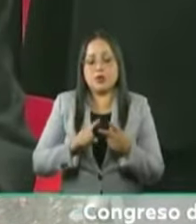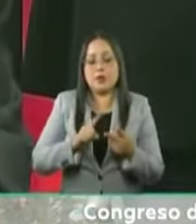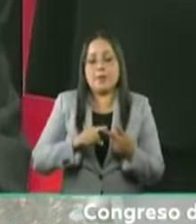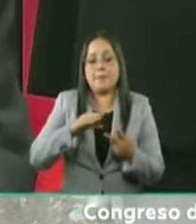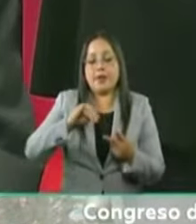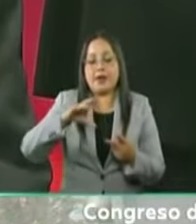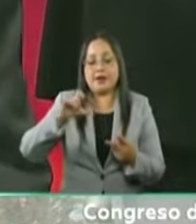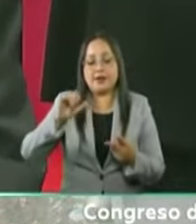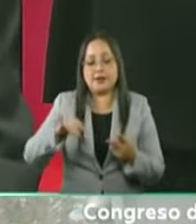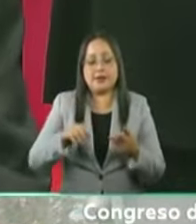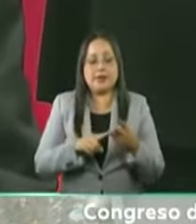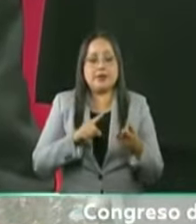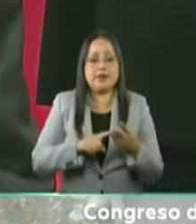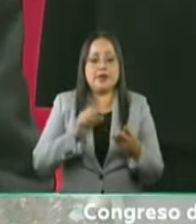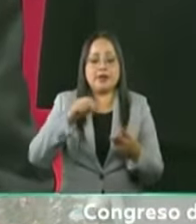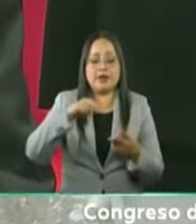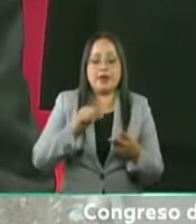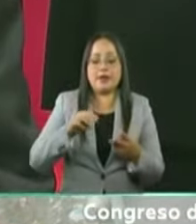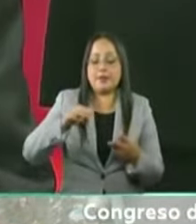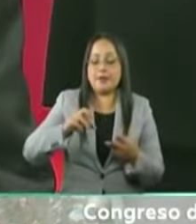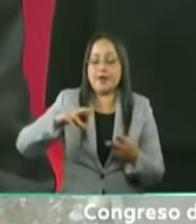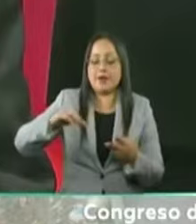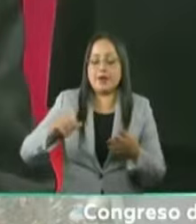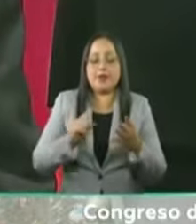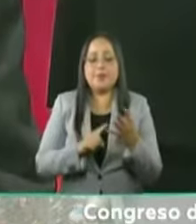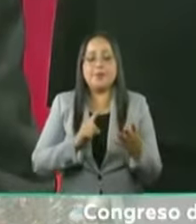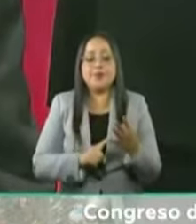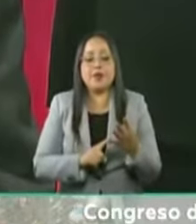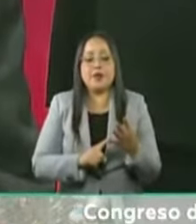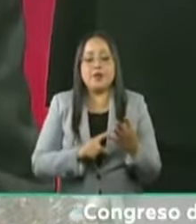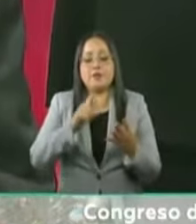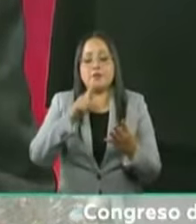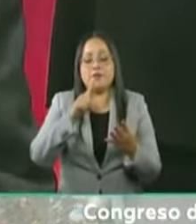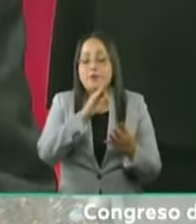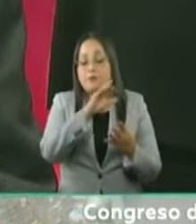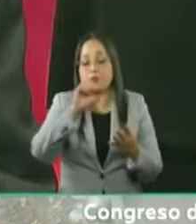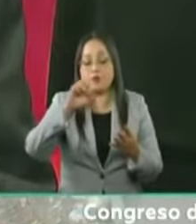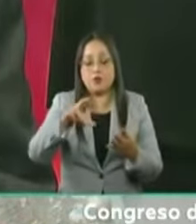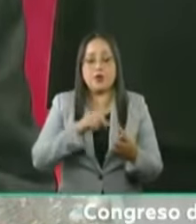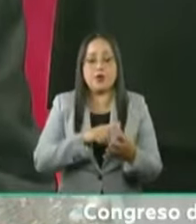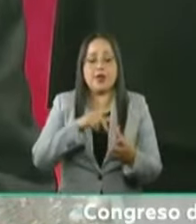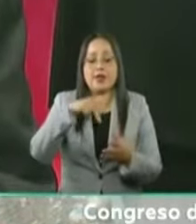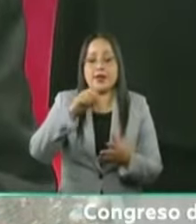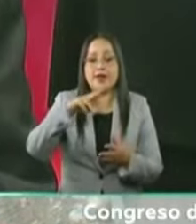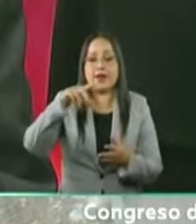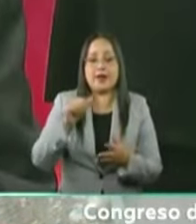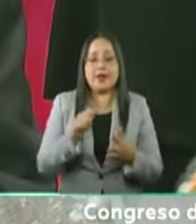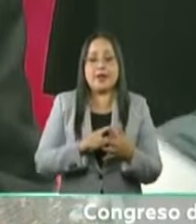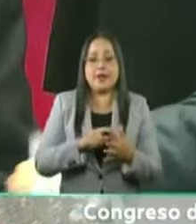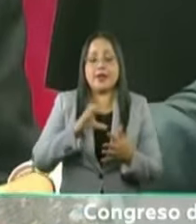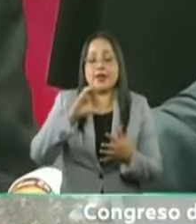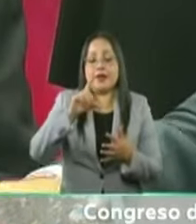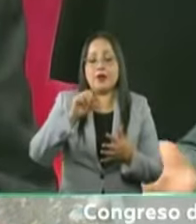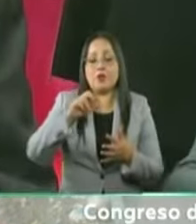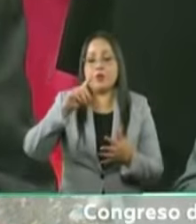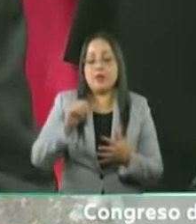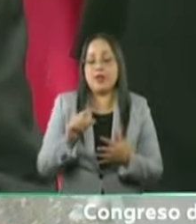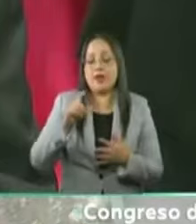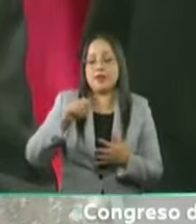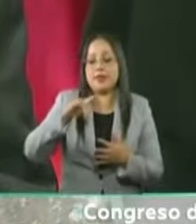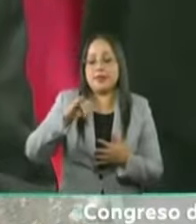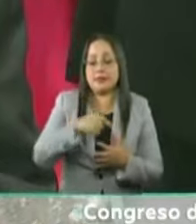un ícono, un personaje, una figura importantísima de la izquierda mexicana, Gaby, a lo que dices, también yo